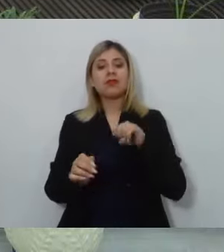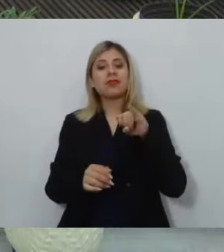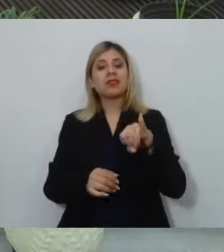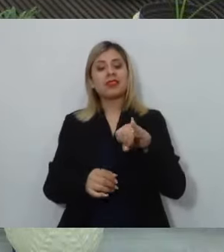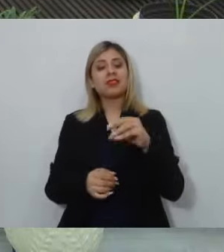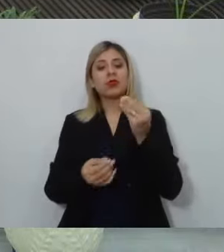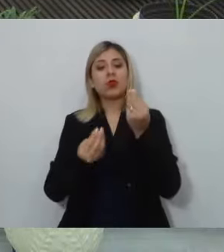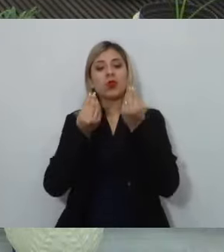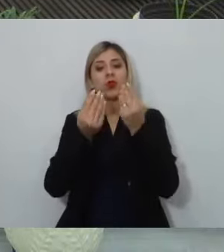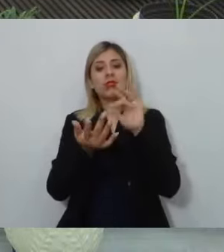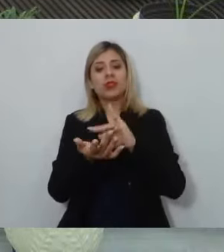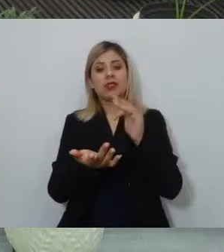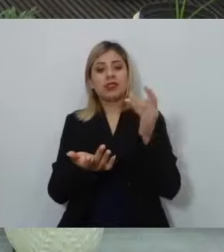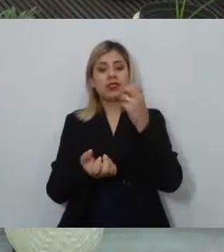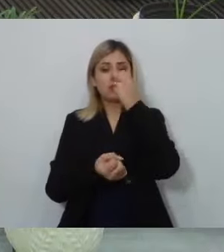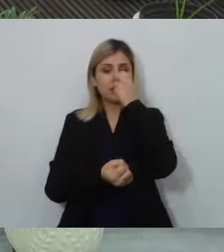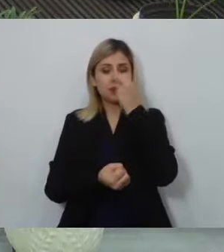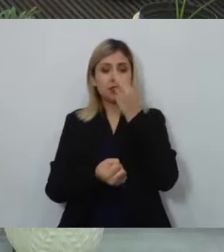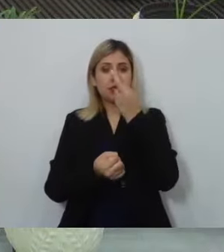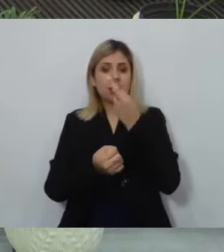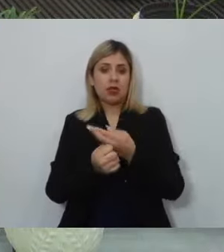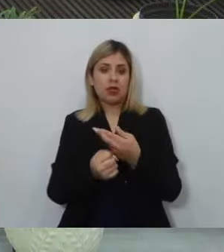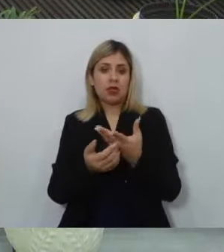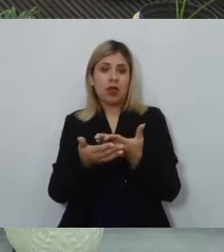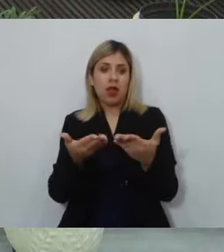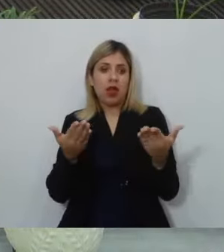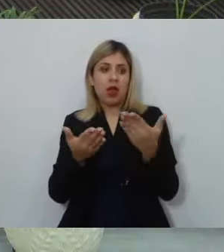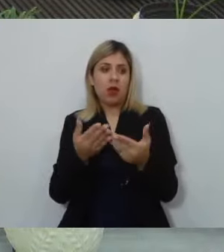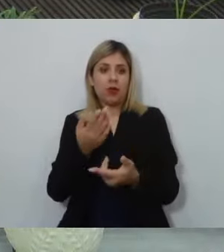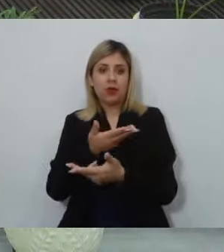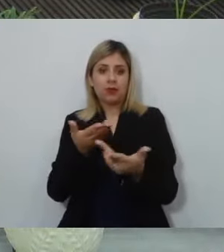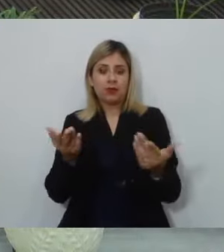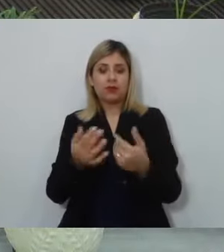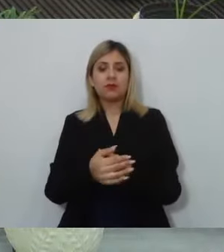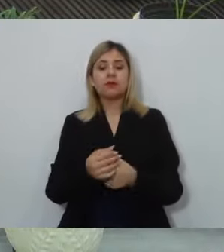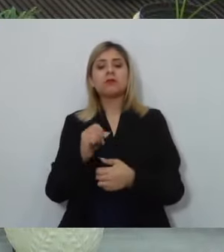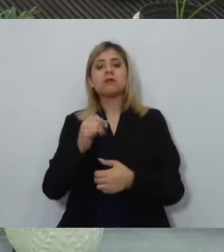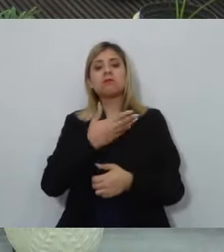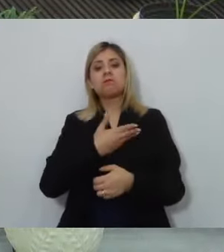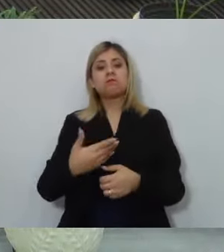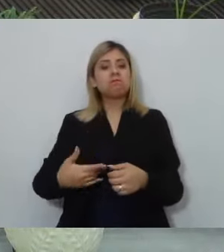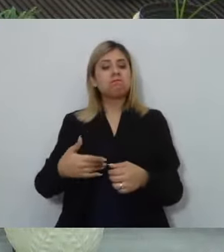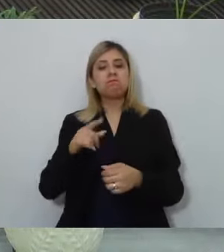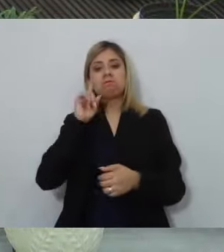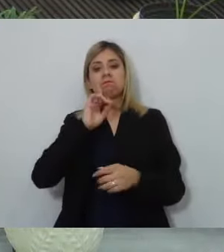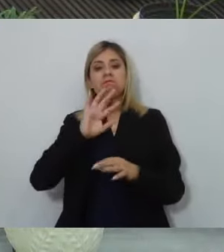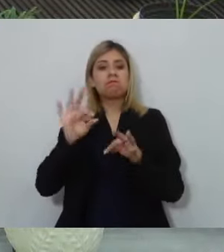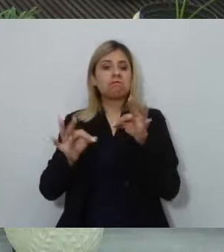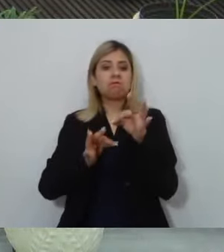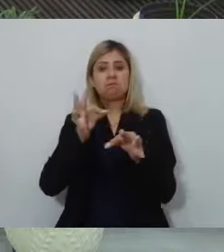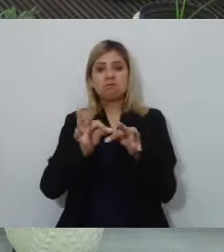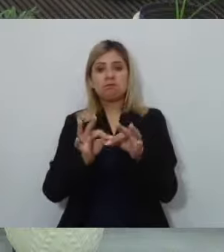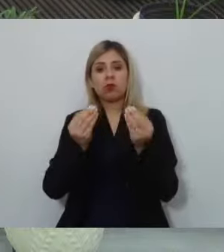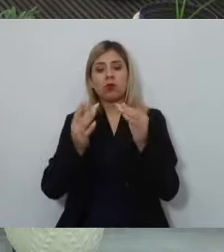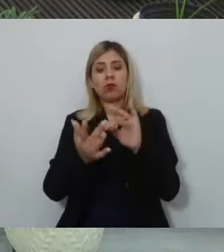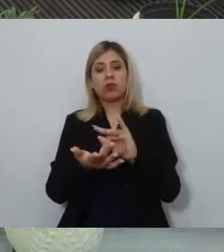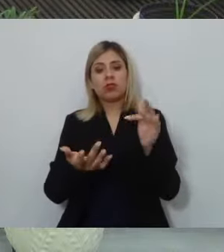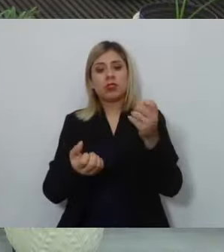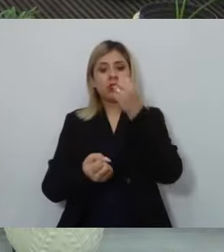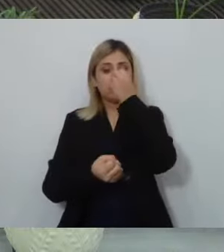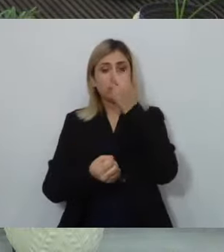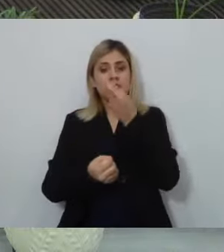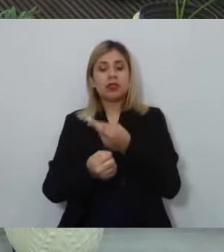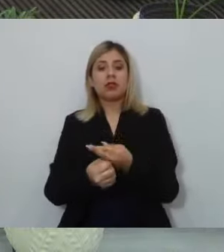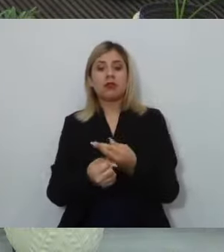único asunto listado en el orden del día y ha quedado ya resuelto damos por terminada la presente sesión extraordinaria